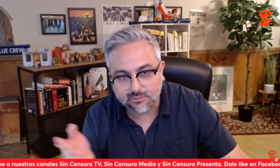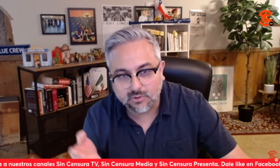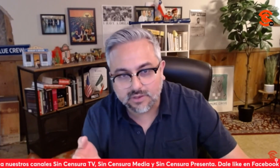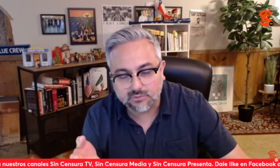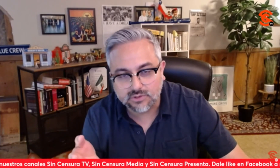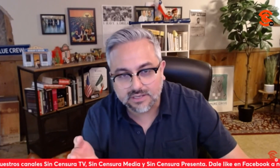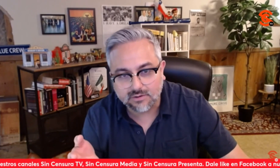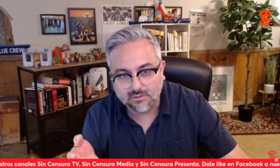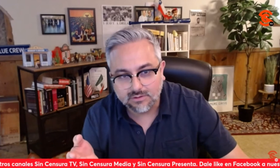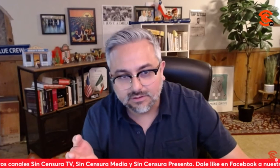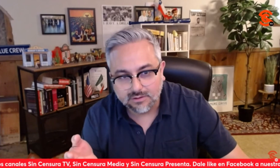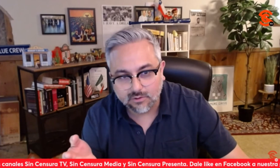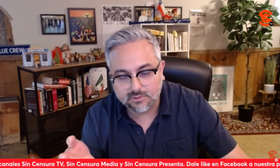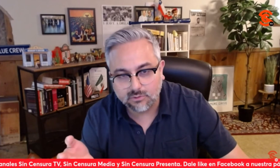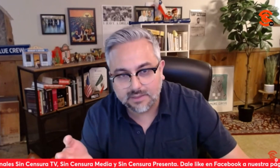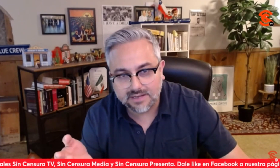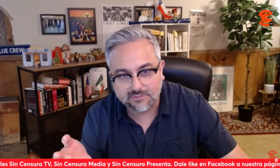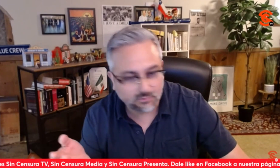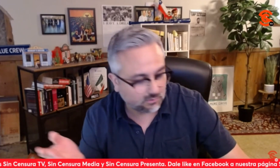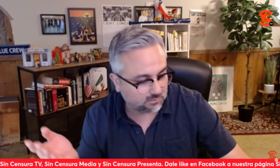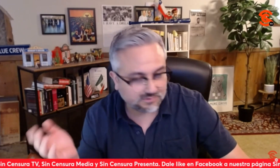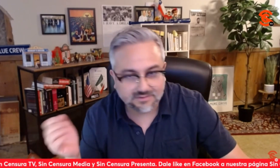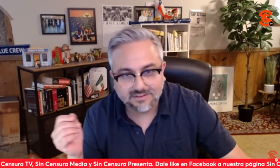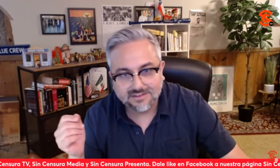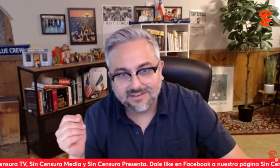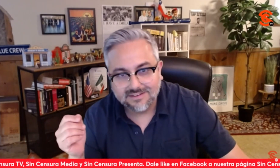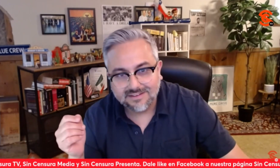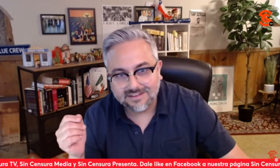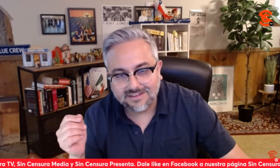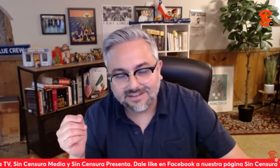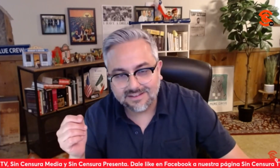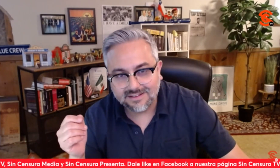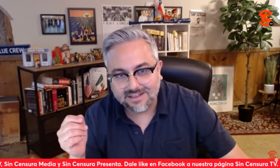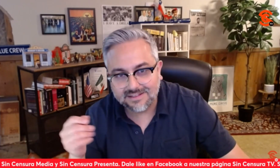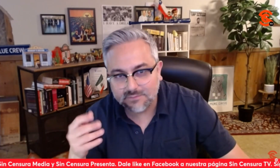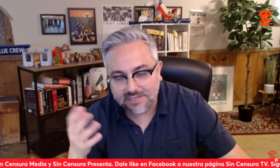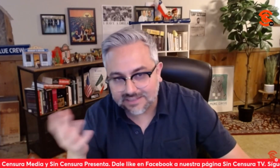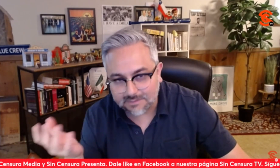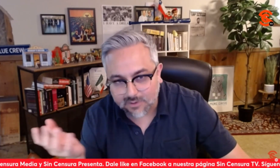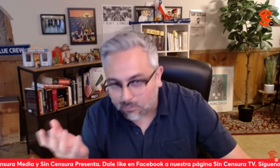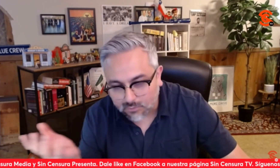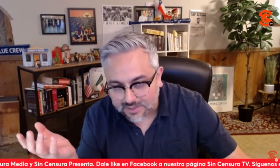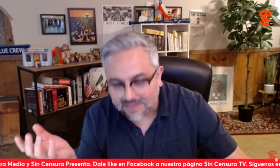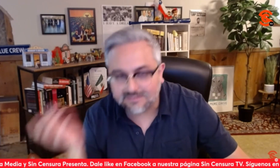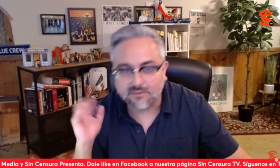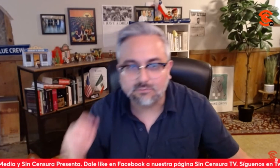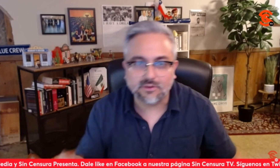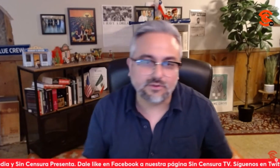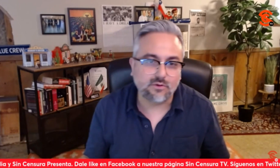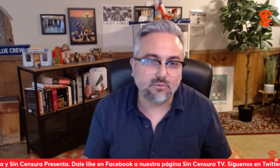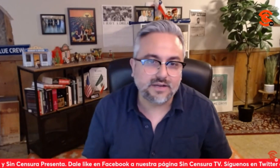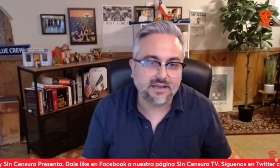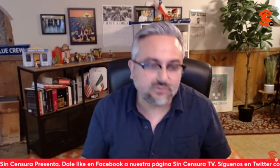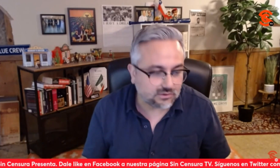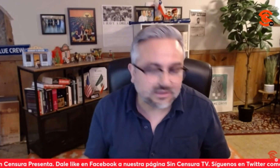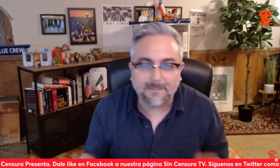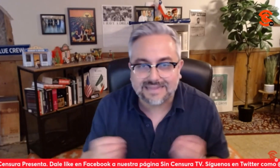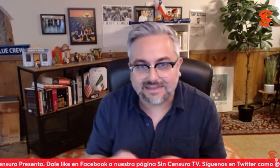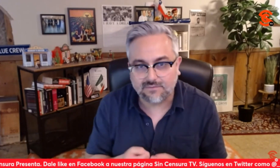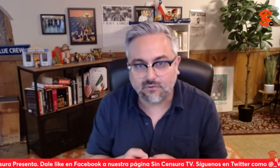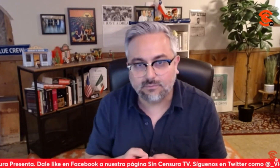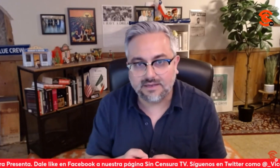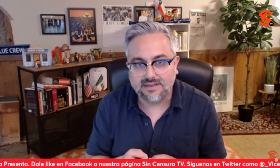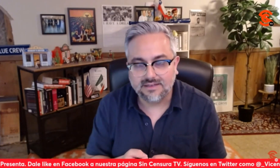pertenece a su hijo y a su yerno, Roberto Madrazo, bueno, pues en definitiva no podría ser un medio de comunicación,